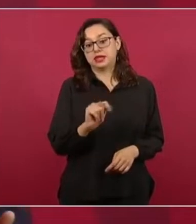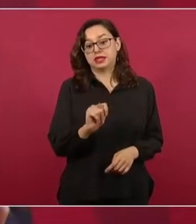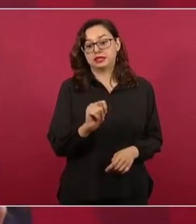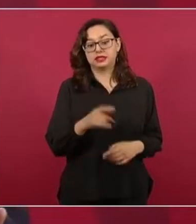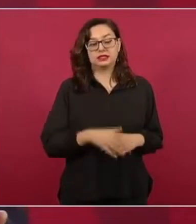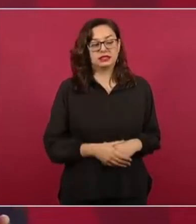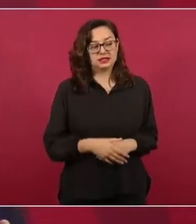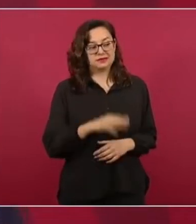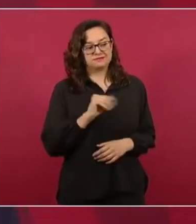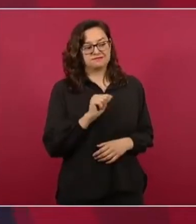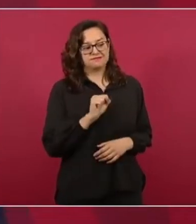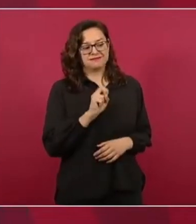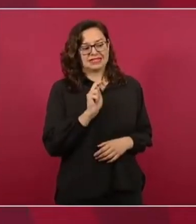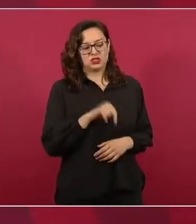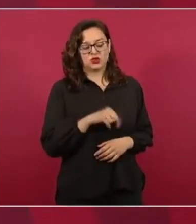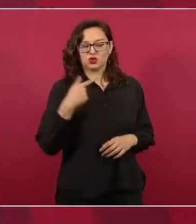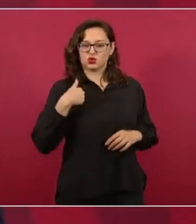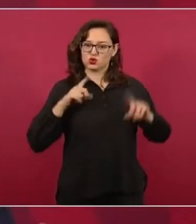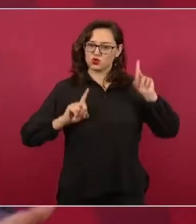no estoy seguro.